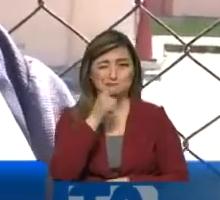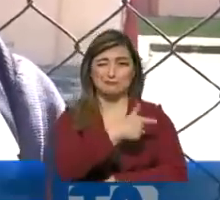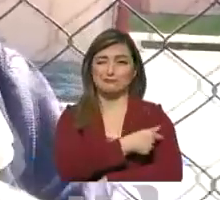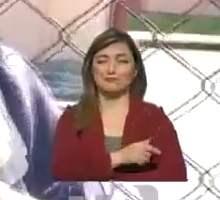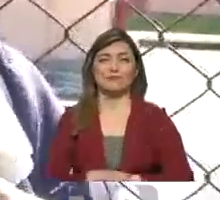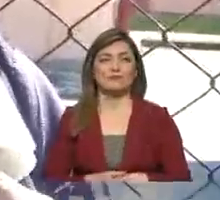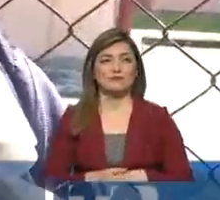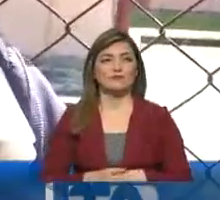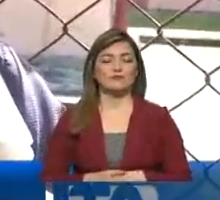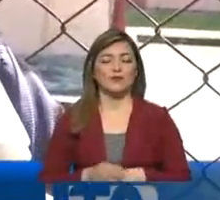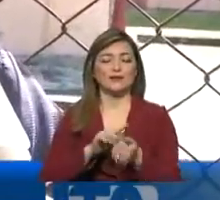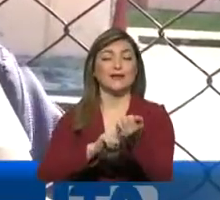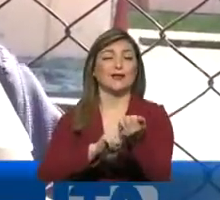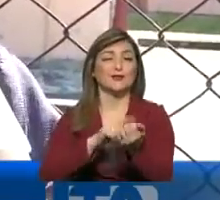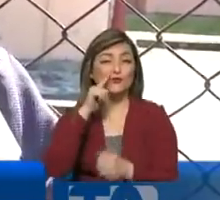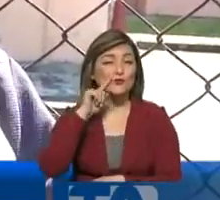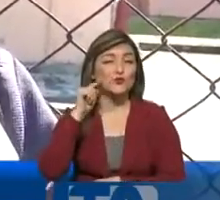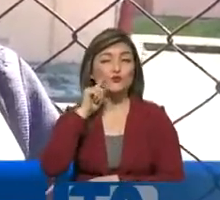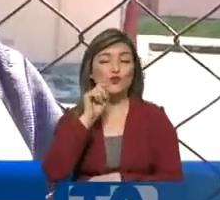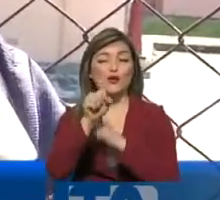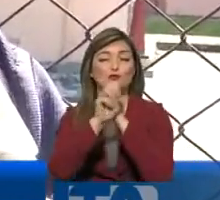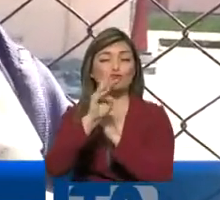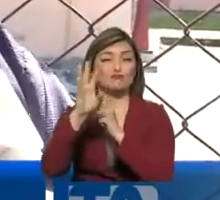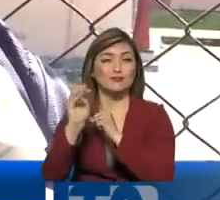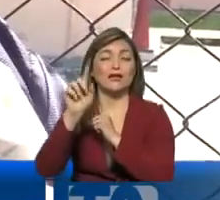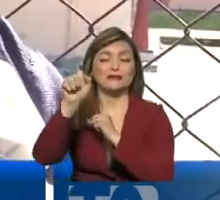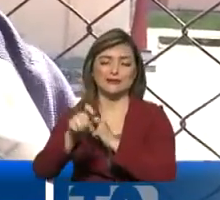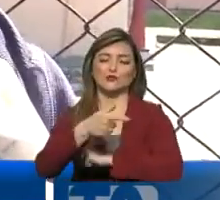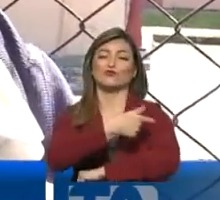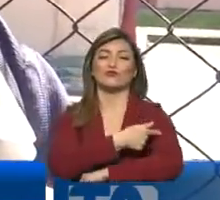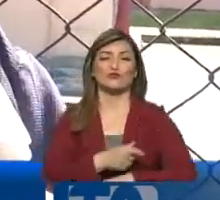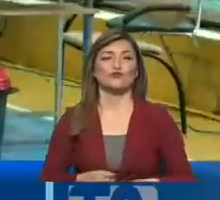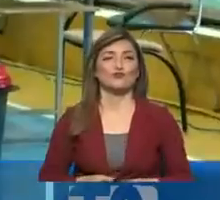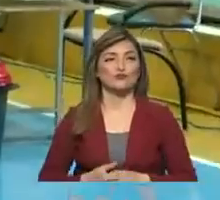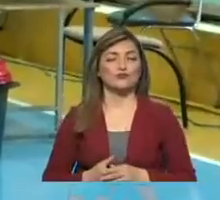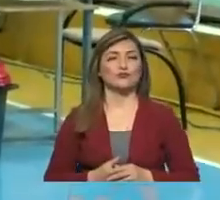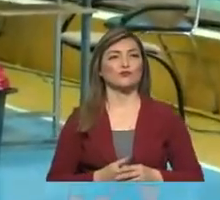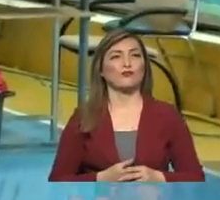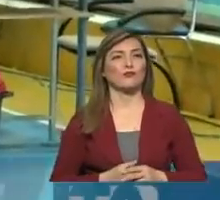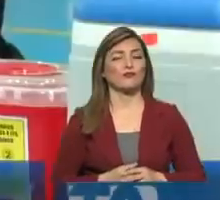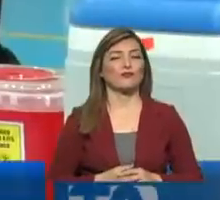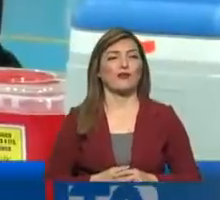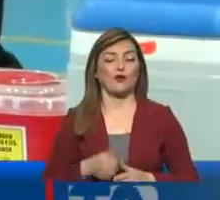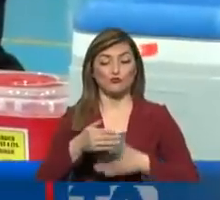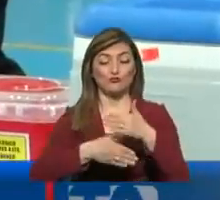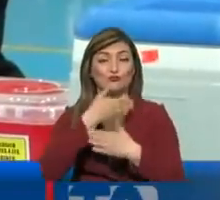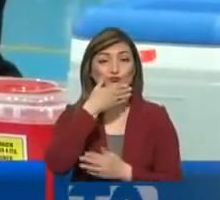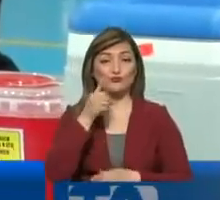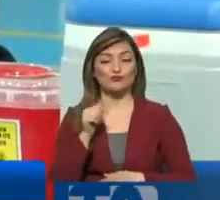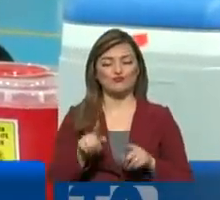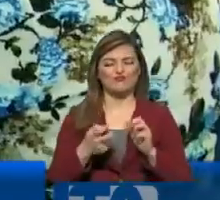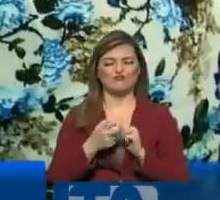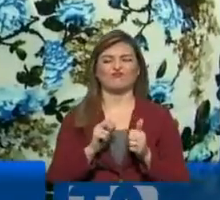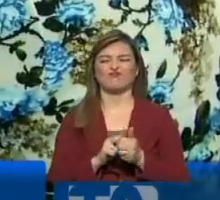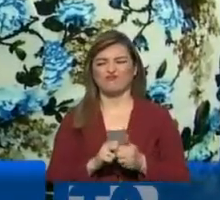Soy diabética, me dicen que como tengo ya 66 años, que sí puedo vacunarme ahora. Pese a que el proceso fluye de mejor manera, aún